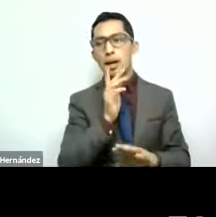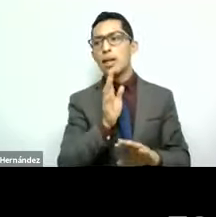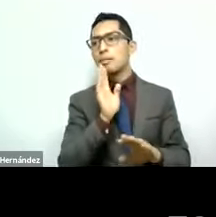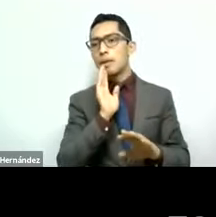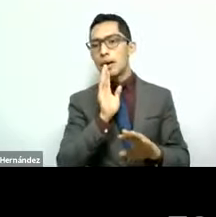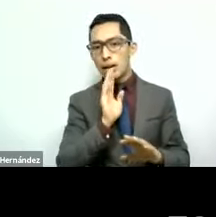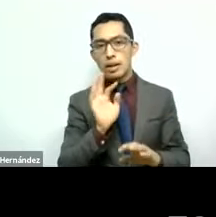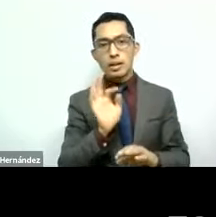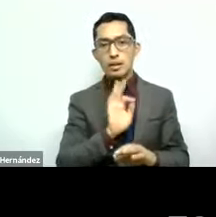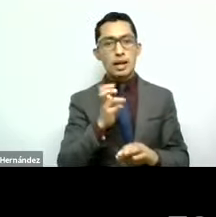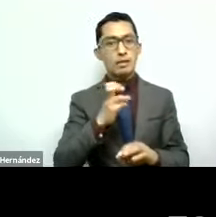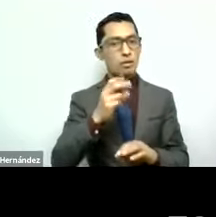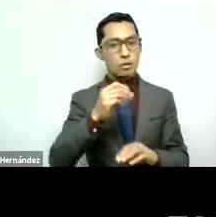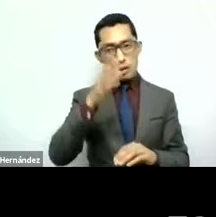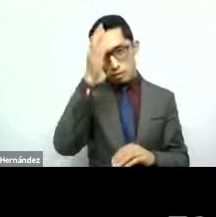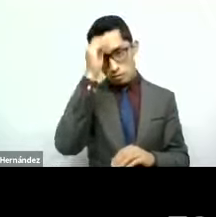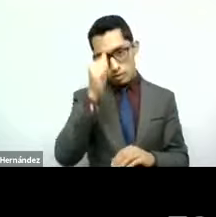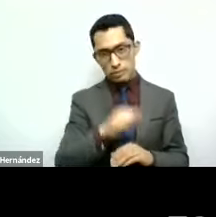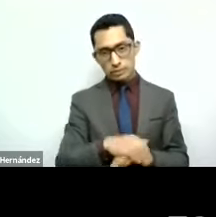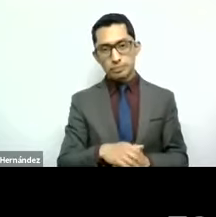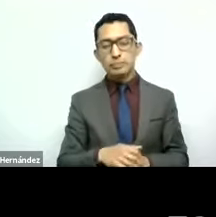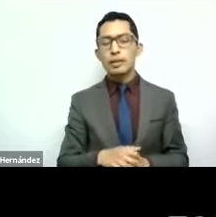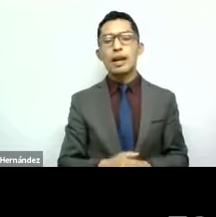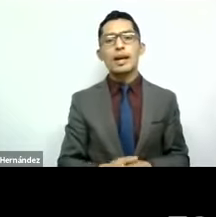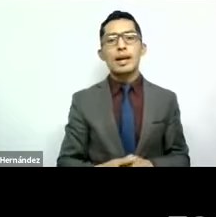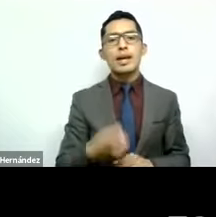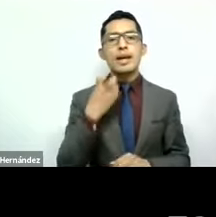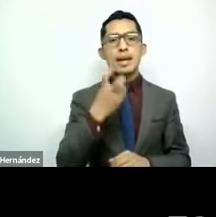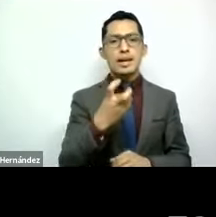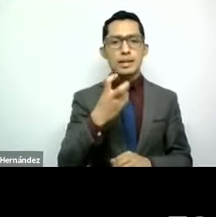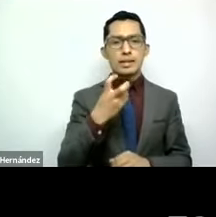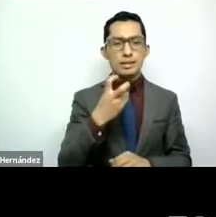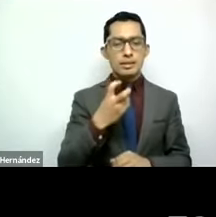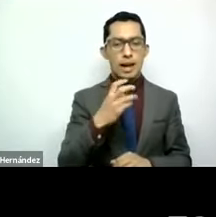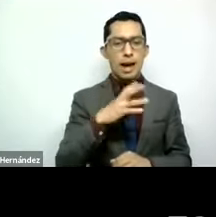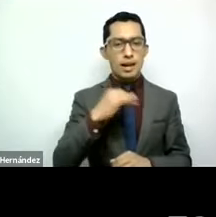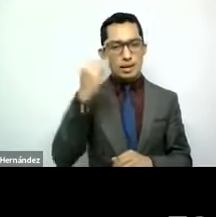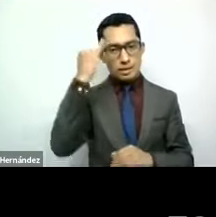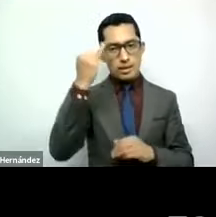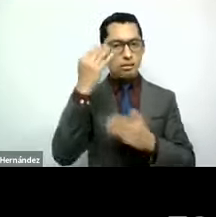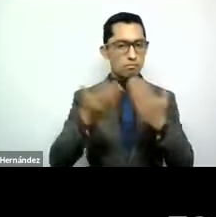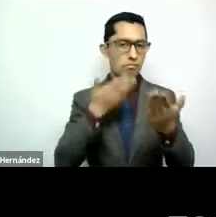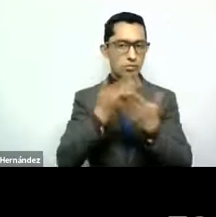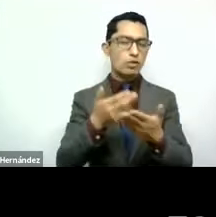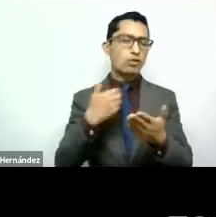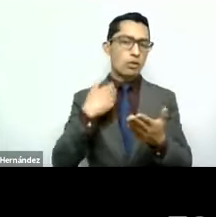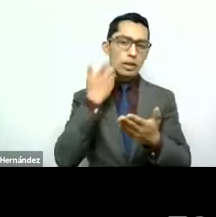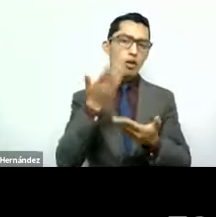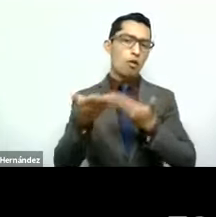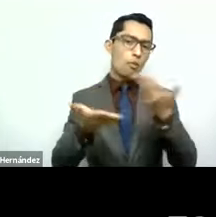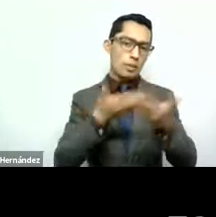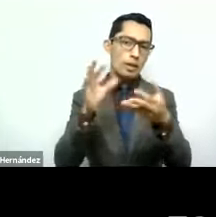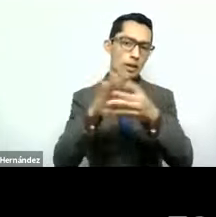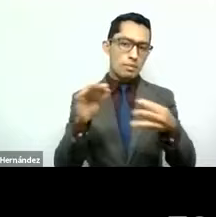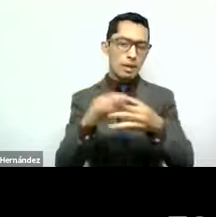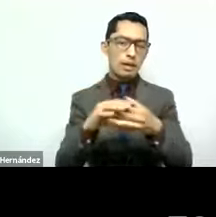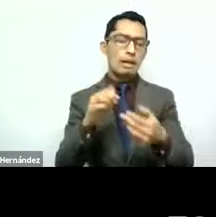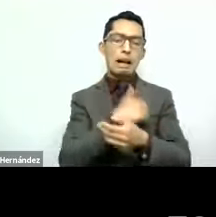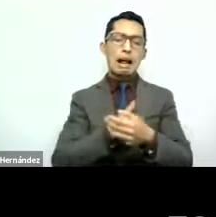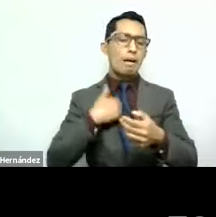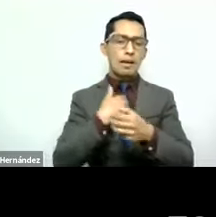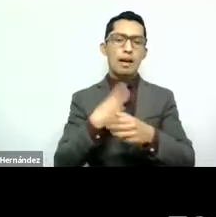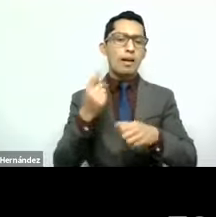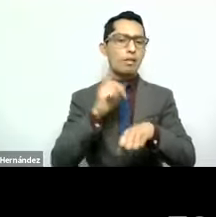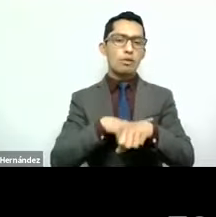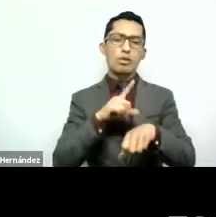si no estuvieran de acuerdo. Estas son algunas de las ideas que quería compartirles. Lamentablemente, los tiempos nunca son